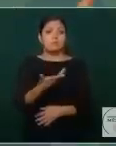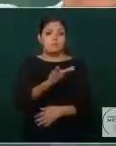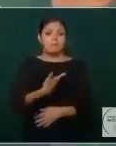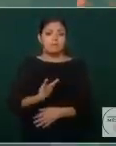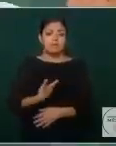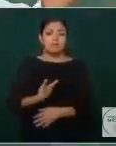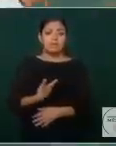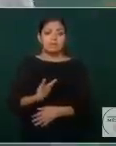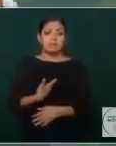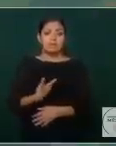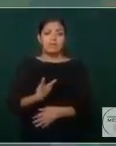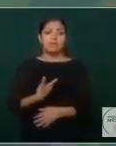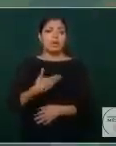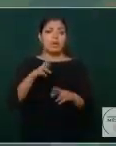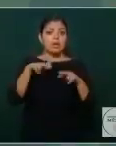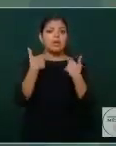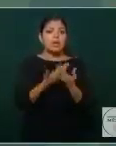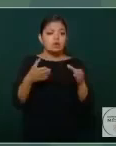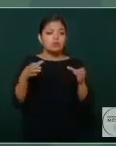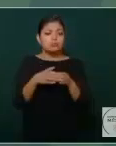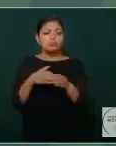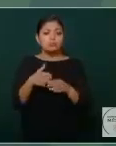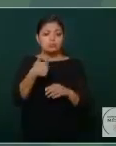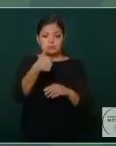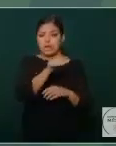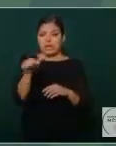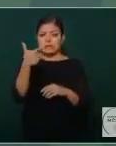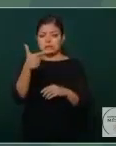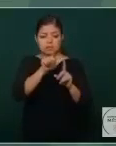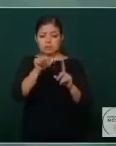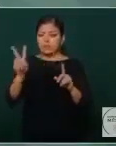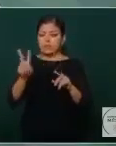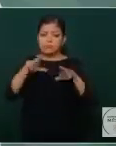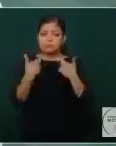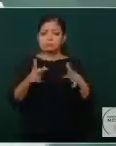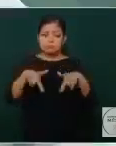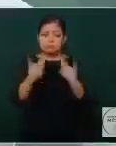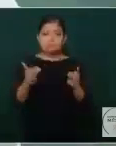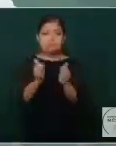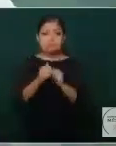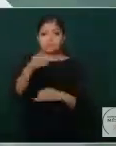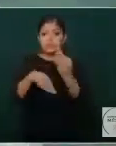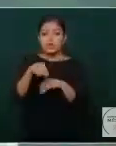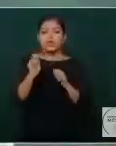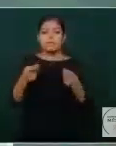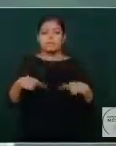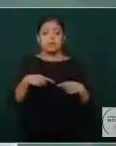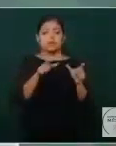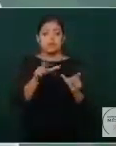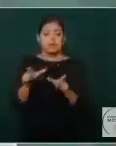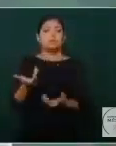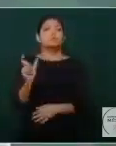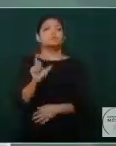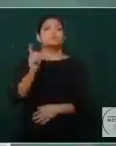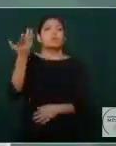presidente iba a tener reuniones de 6 a 7 de la mañana, de lunes a viernes, con todo su gabinete de seguridad? ¿Cuándo